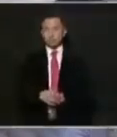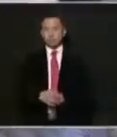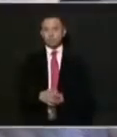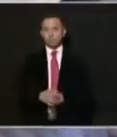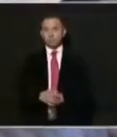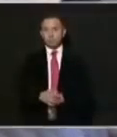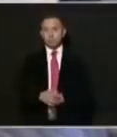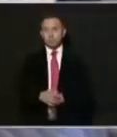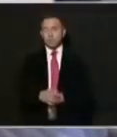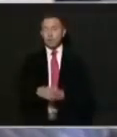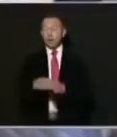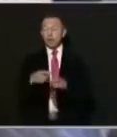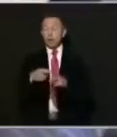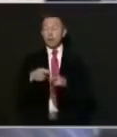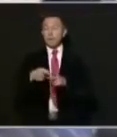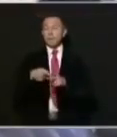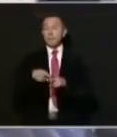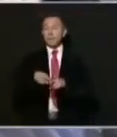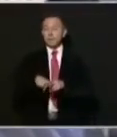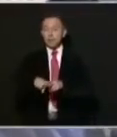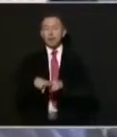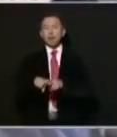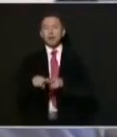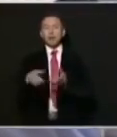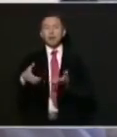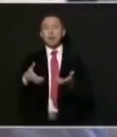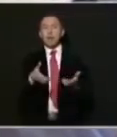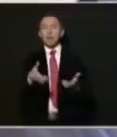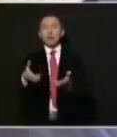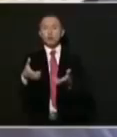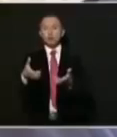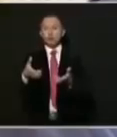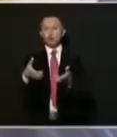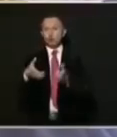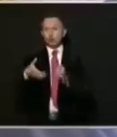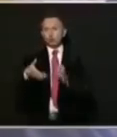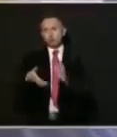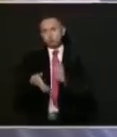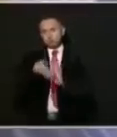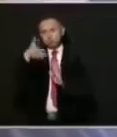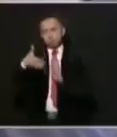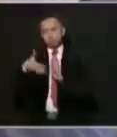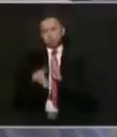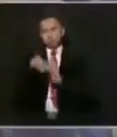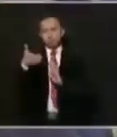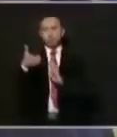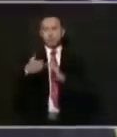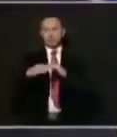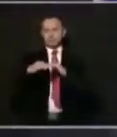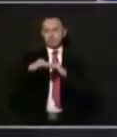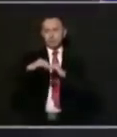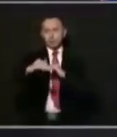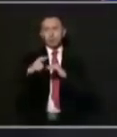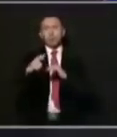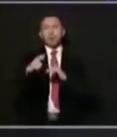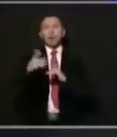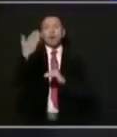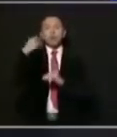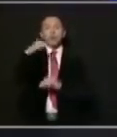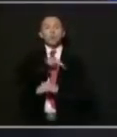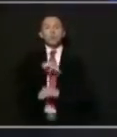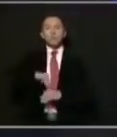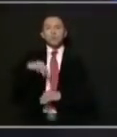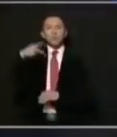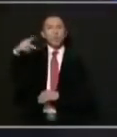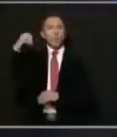iniciamos la construcción de caminos de concreto en municipios olvidados de Oaxaca,